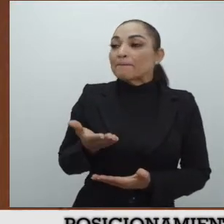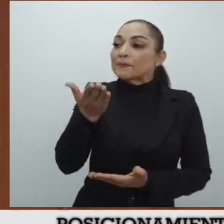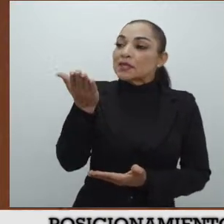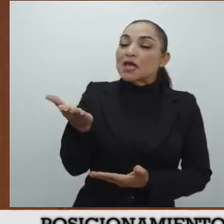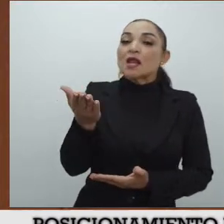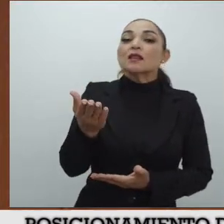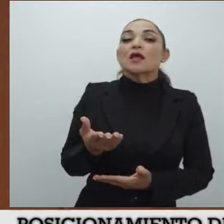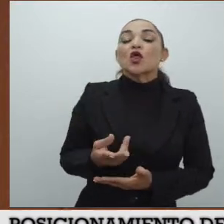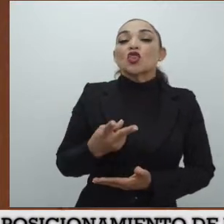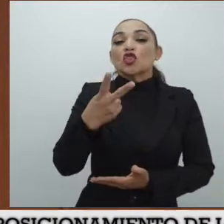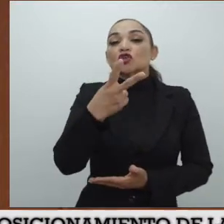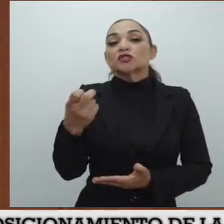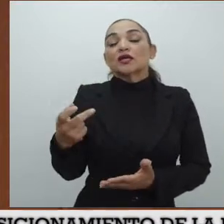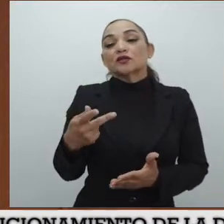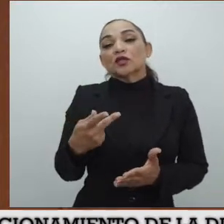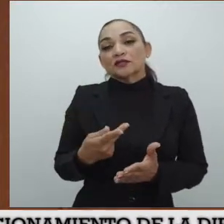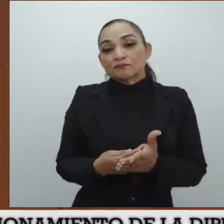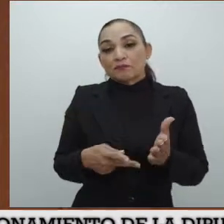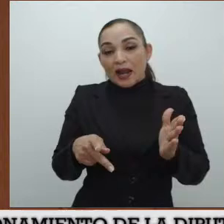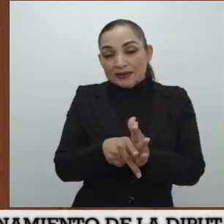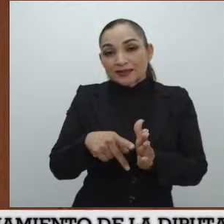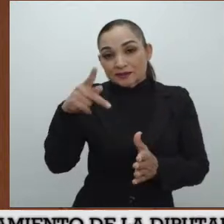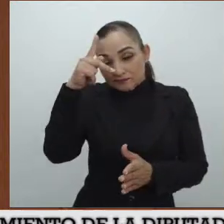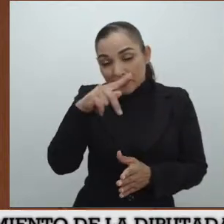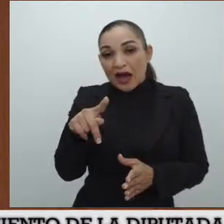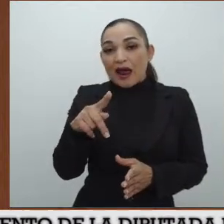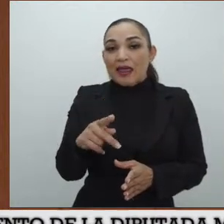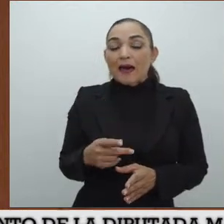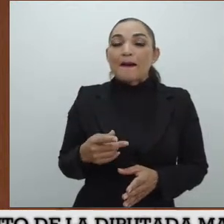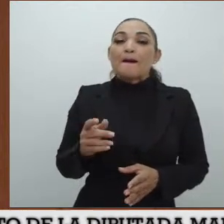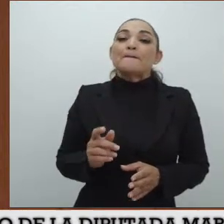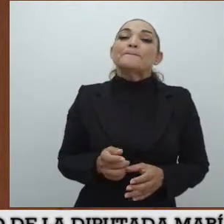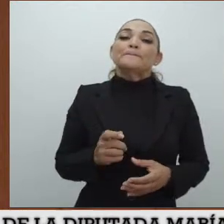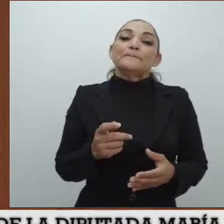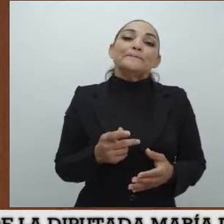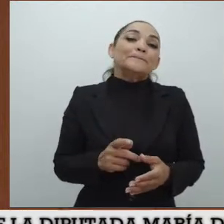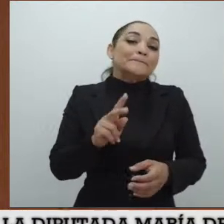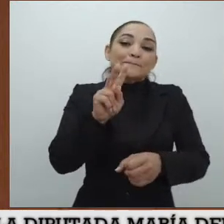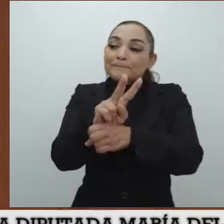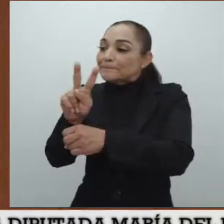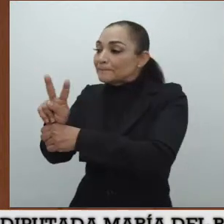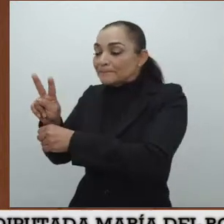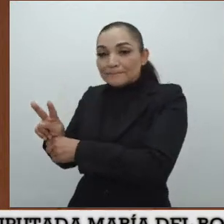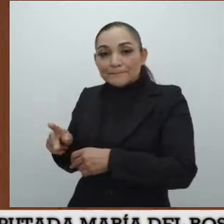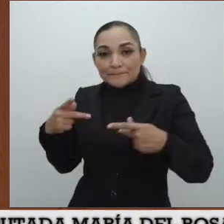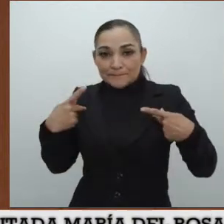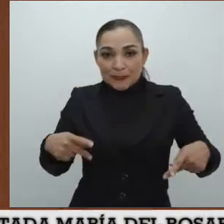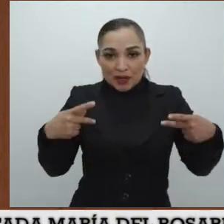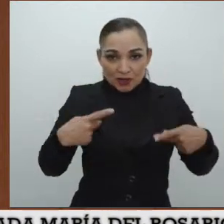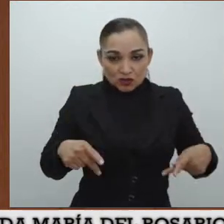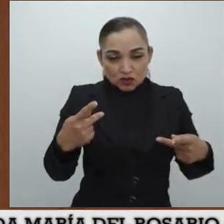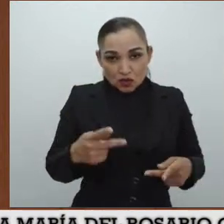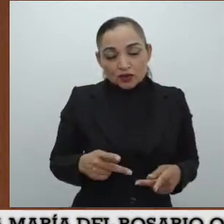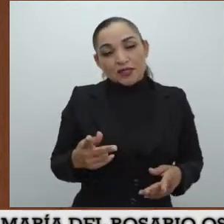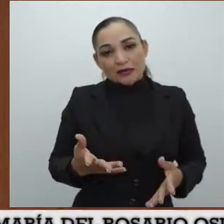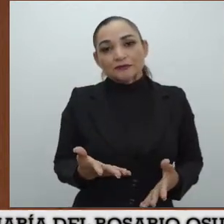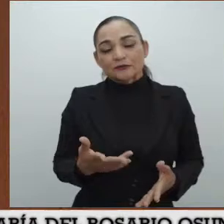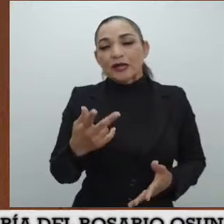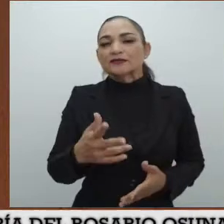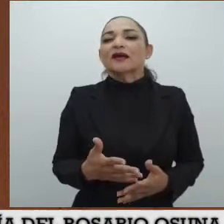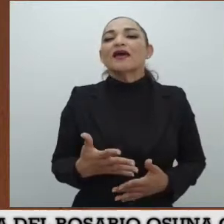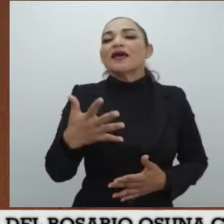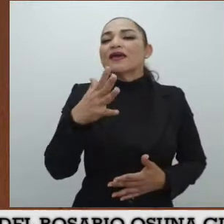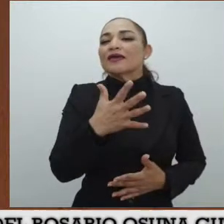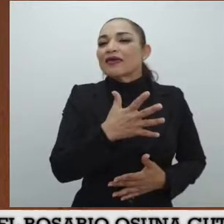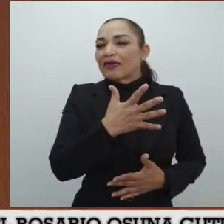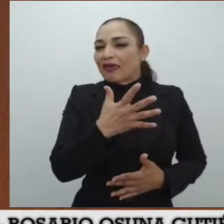hubiera veladores, porque la SEP no tiene plazas para veladores, pero bueno, dicen ellas, con 500 que se